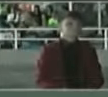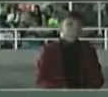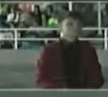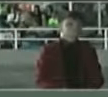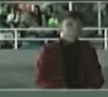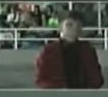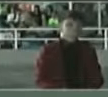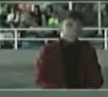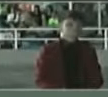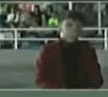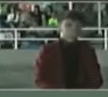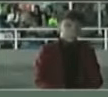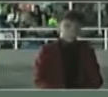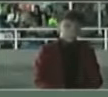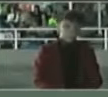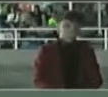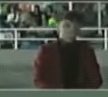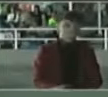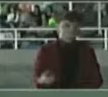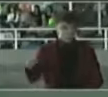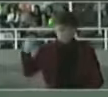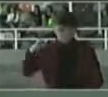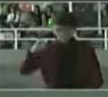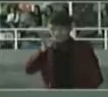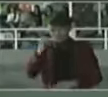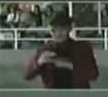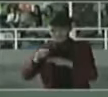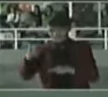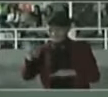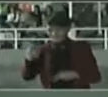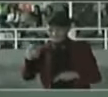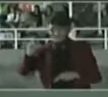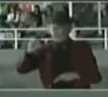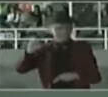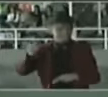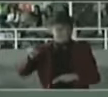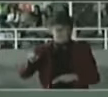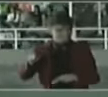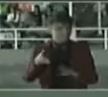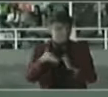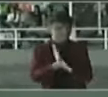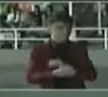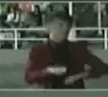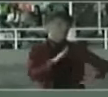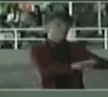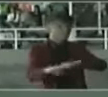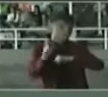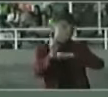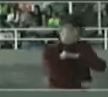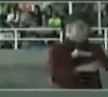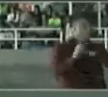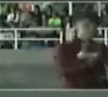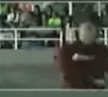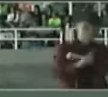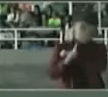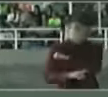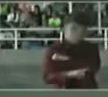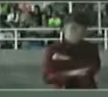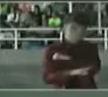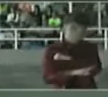Jeremías fue un mensajero de condenación, anunciante de los juicios de Dios. No lo intimidaron